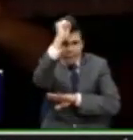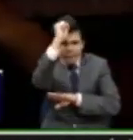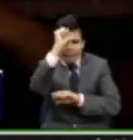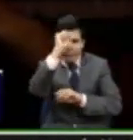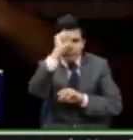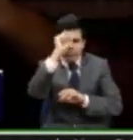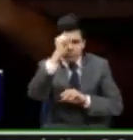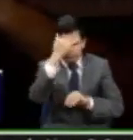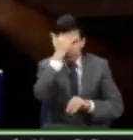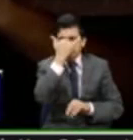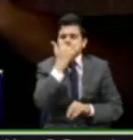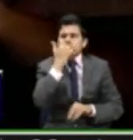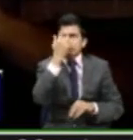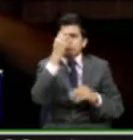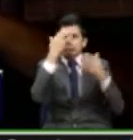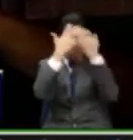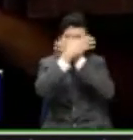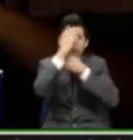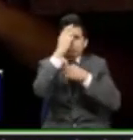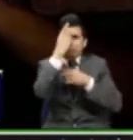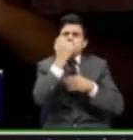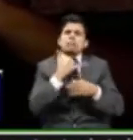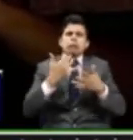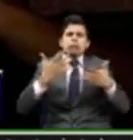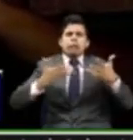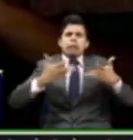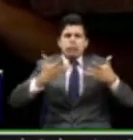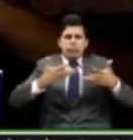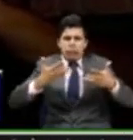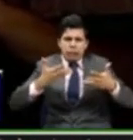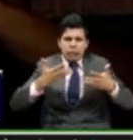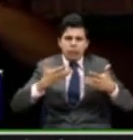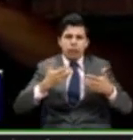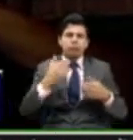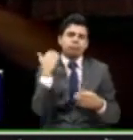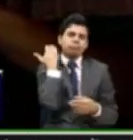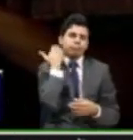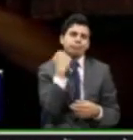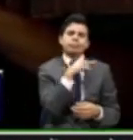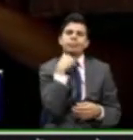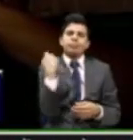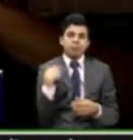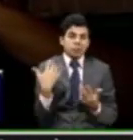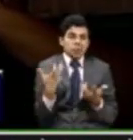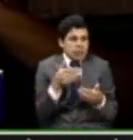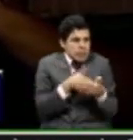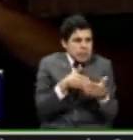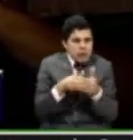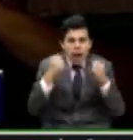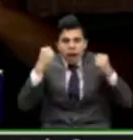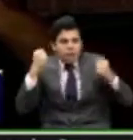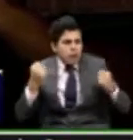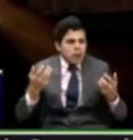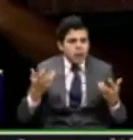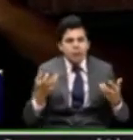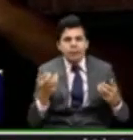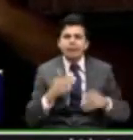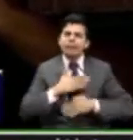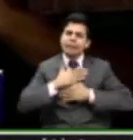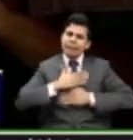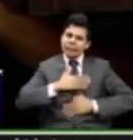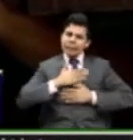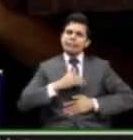estar más tranquilo a la hora de tener la pelota, por ahí no ser tan ansiosos como muchas veces nos veíamos a la hora de ir a atacar, sino darle más manejo, eso nos falta